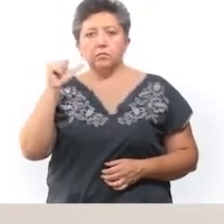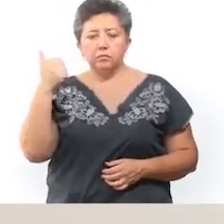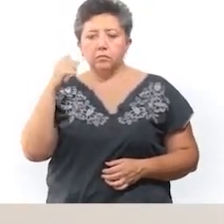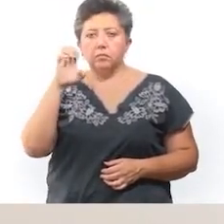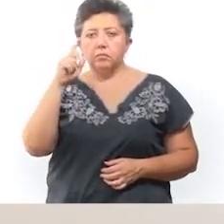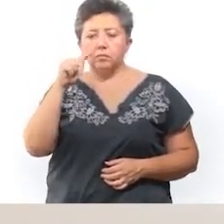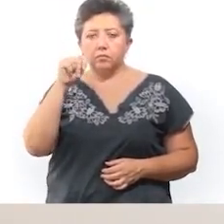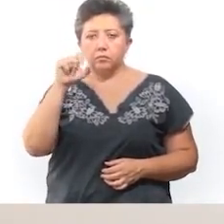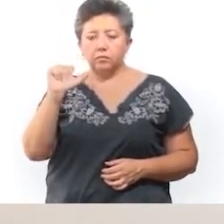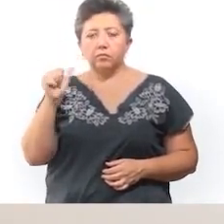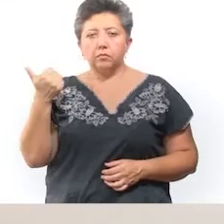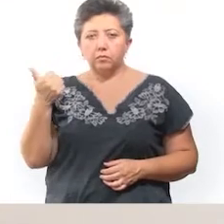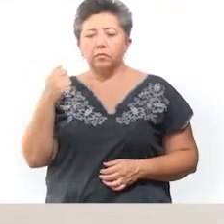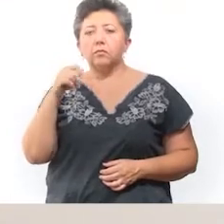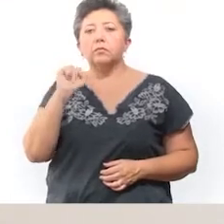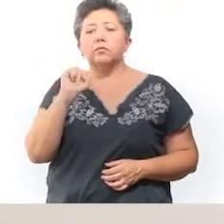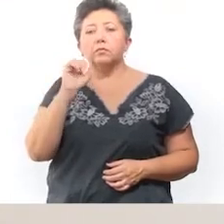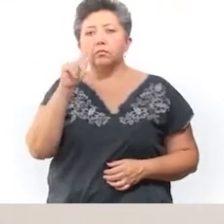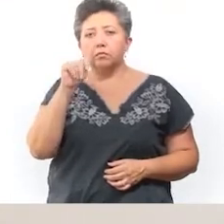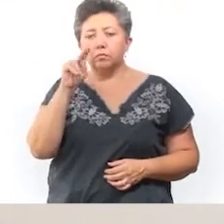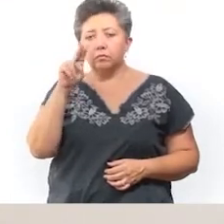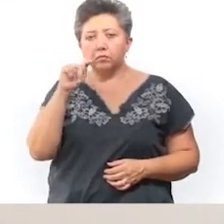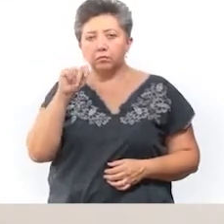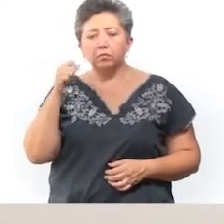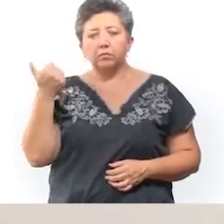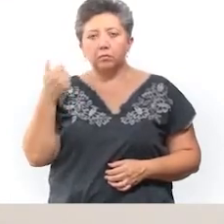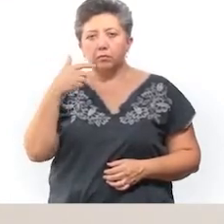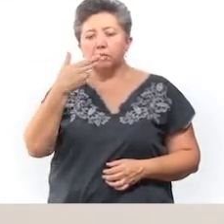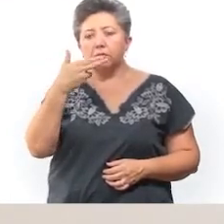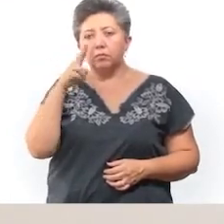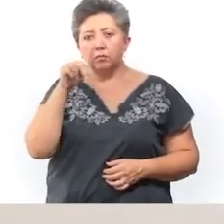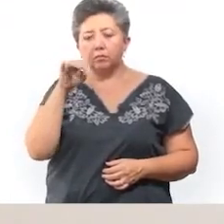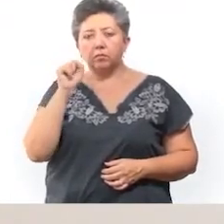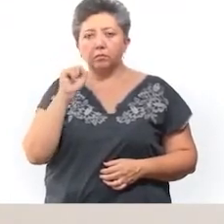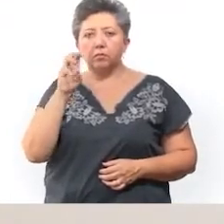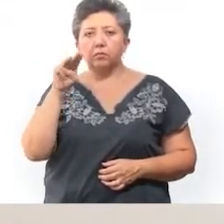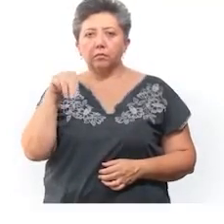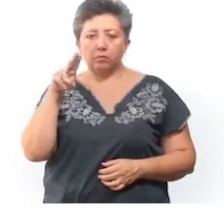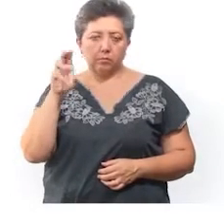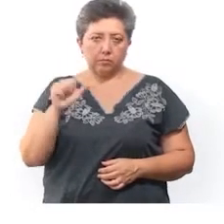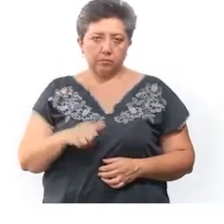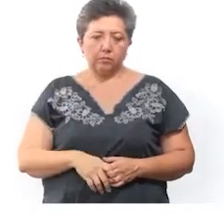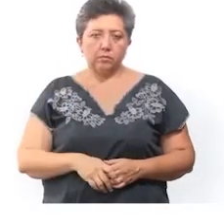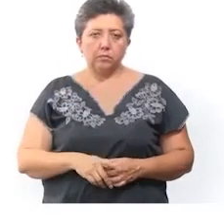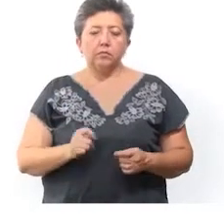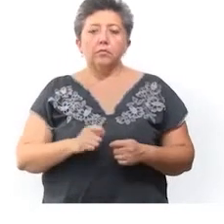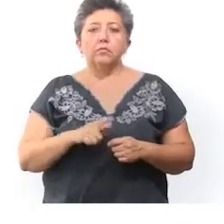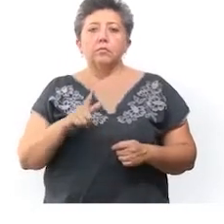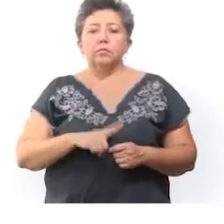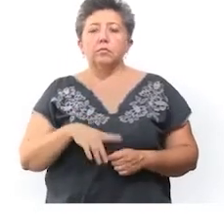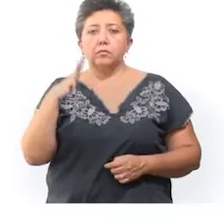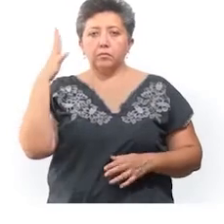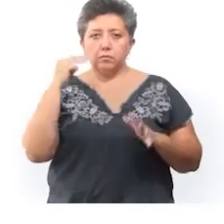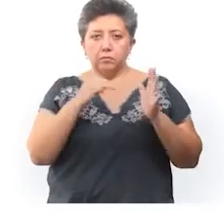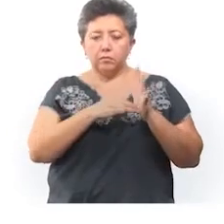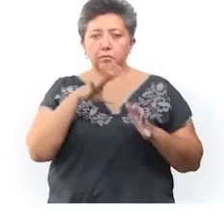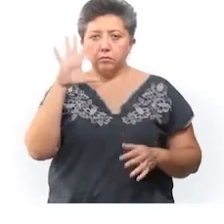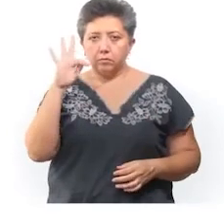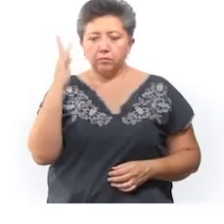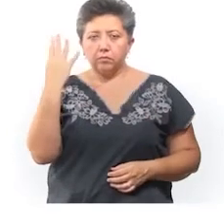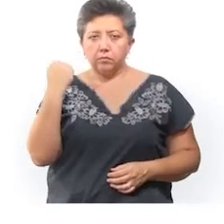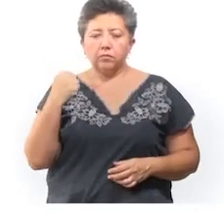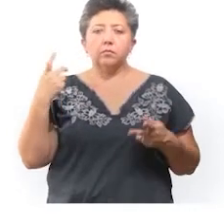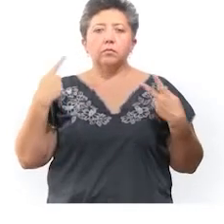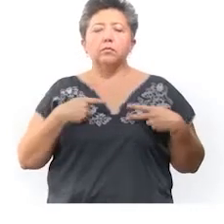Espita y 1 en Oxcuscap, 1 en Sotuta y 1 en Junucmá y 1 en Muna. En total, son 5.049